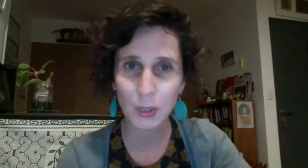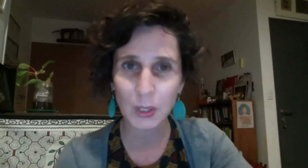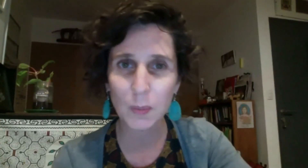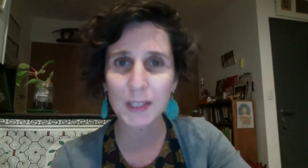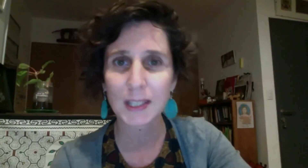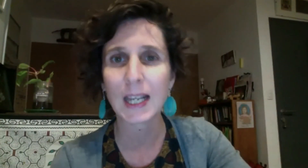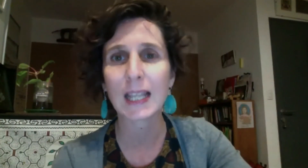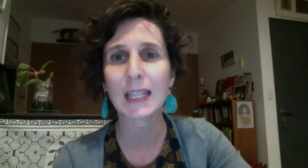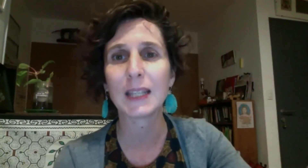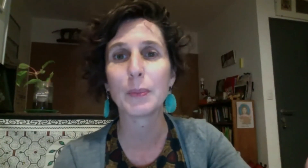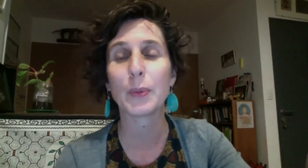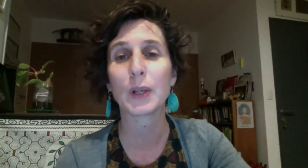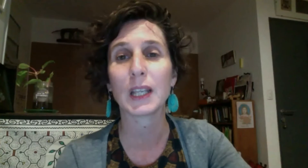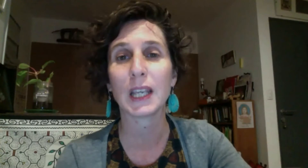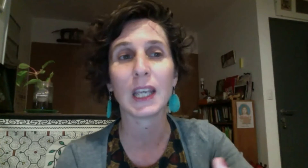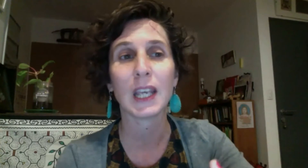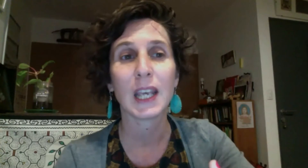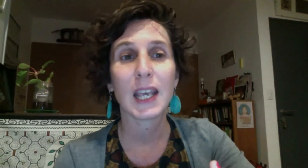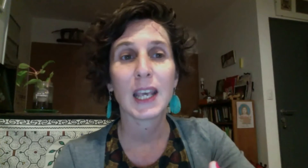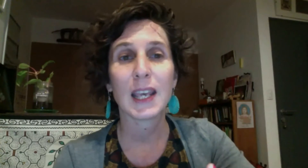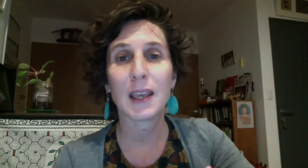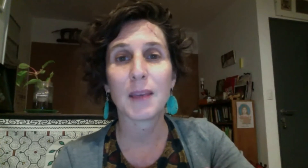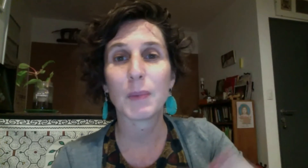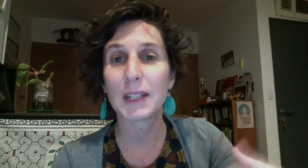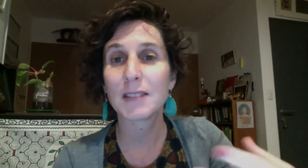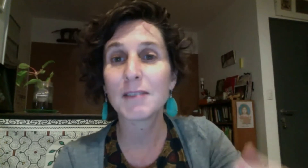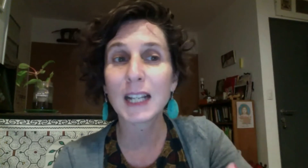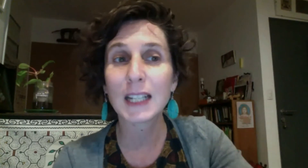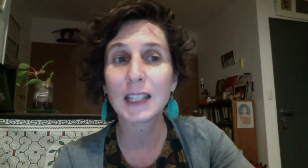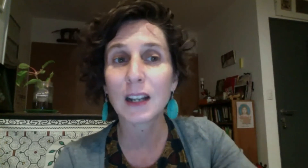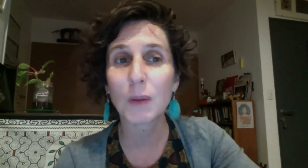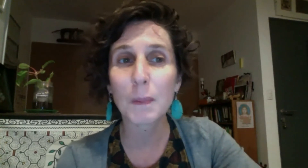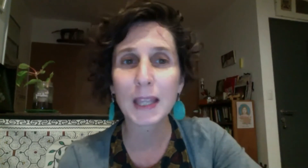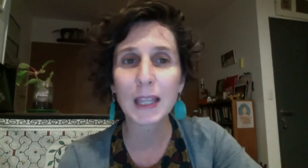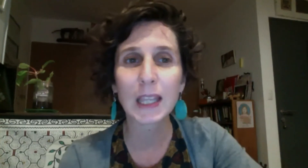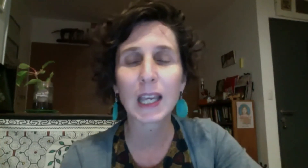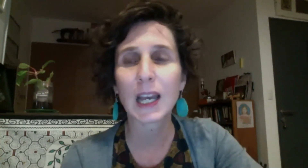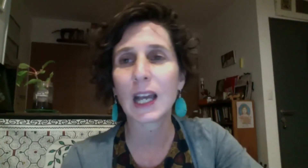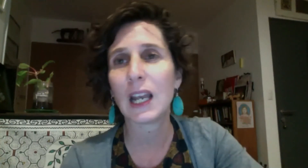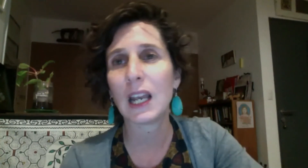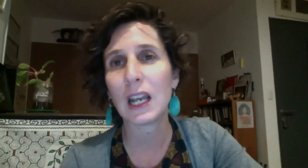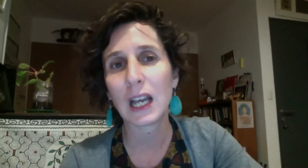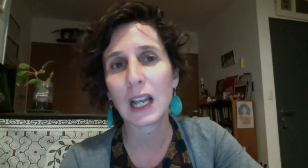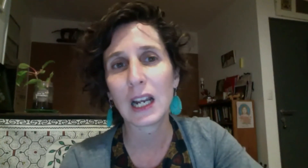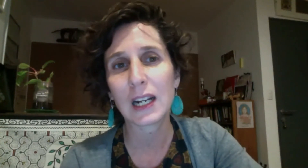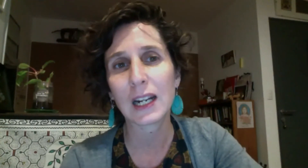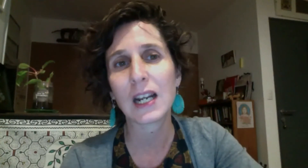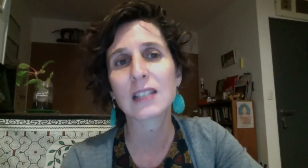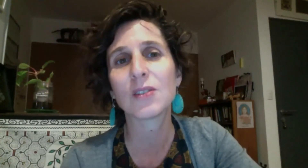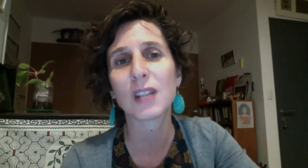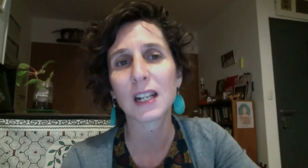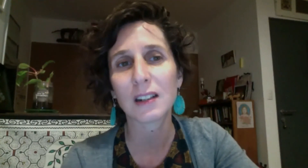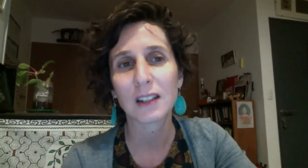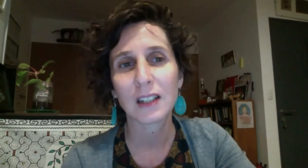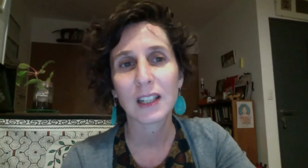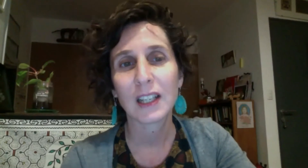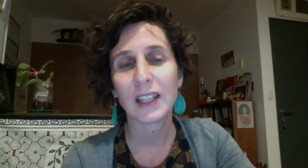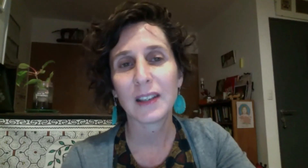un poquito más adelante porque me parece vital tenerlo en mente al